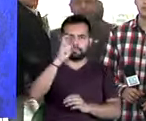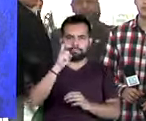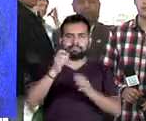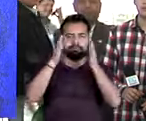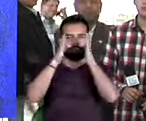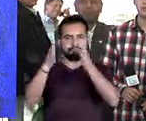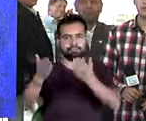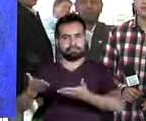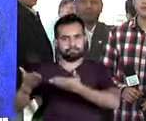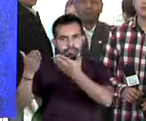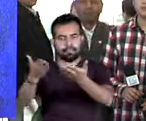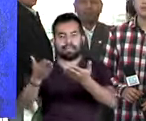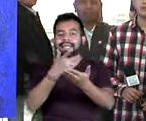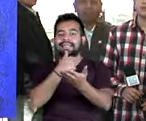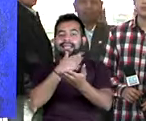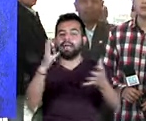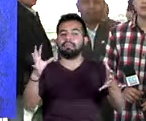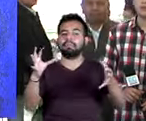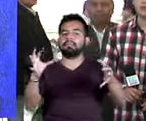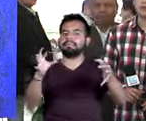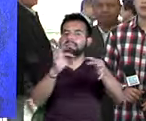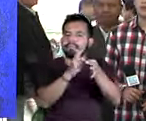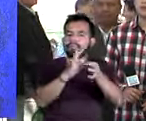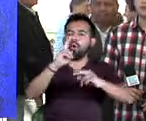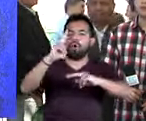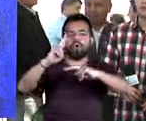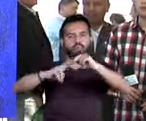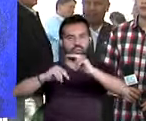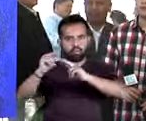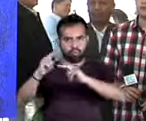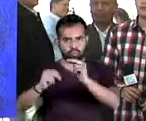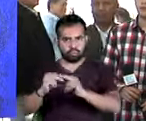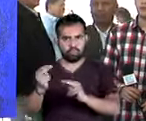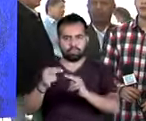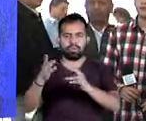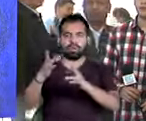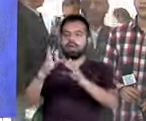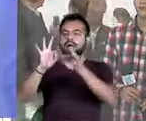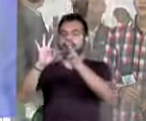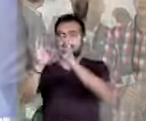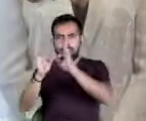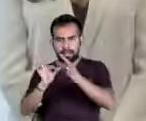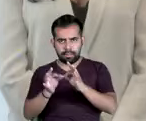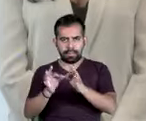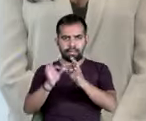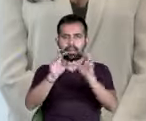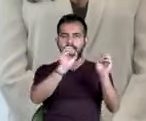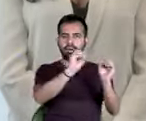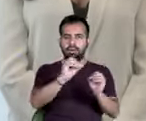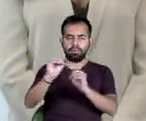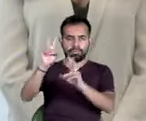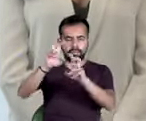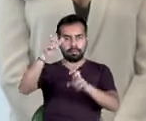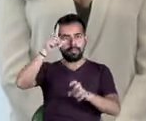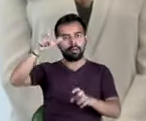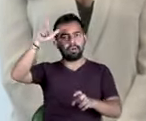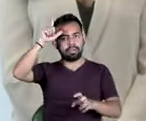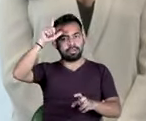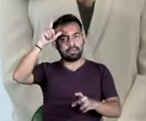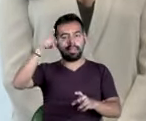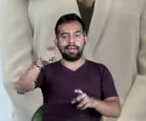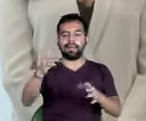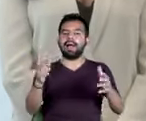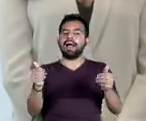estén vinculados con la construcción, el cobro, el mantenimiento y la operación del metro tienen en mí un